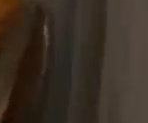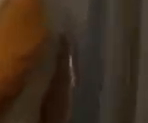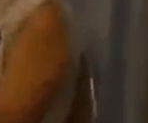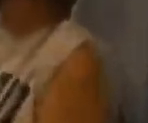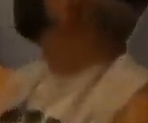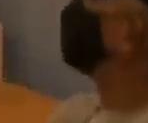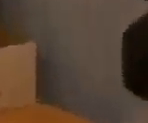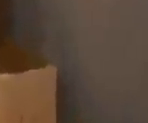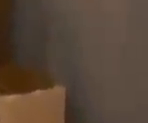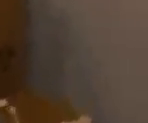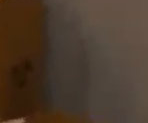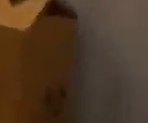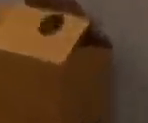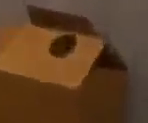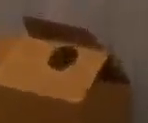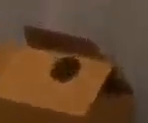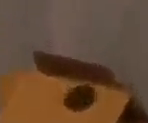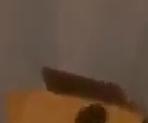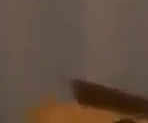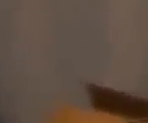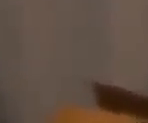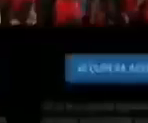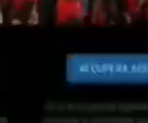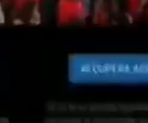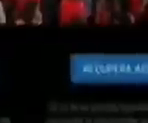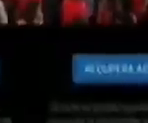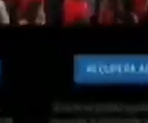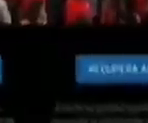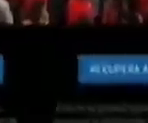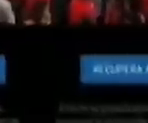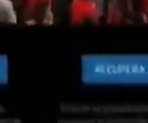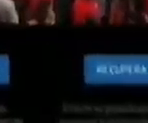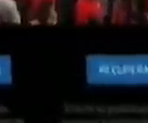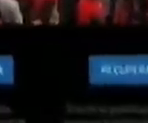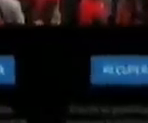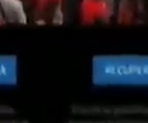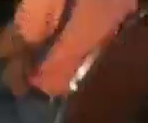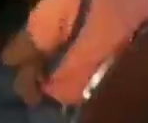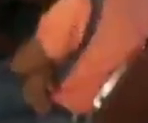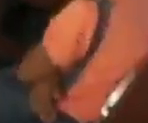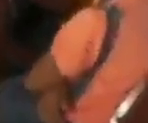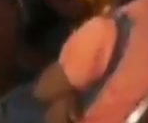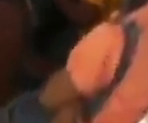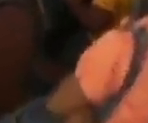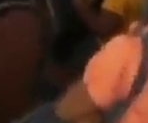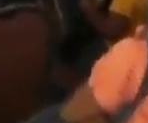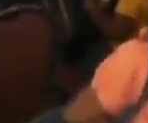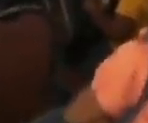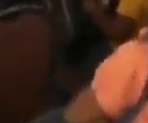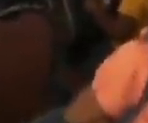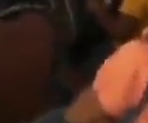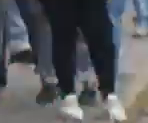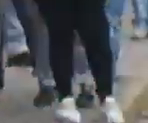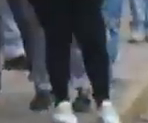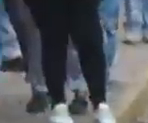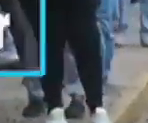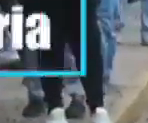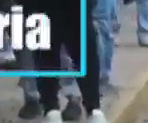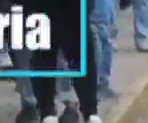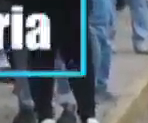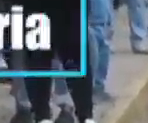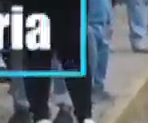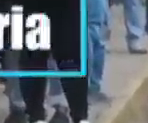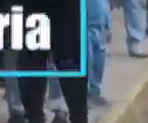una primera fase en los grupos de la población más vulnerables. El Sistema Patria, la Organización Popular,